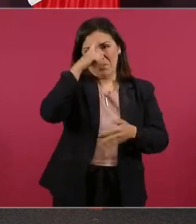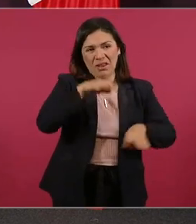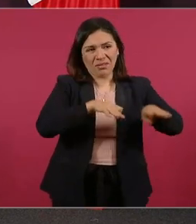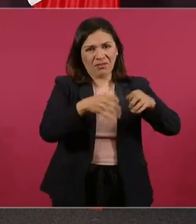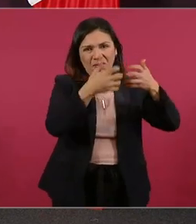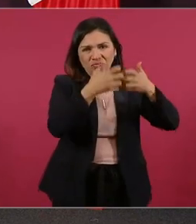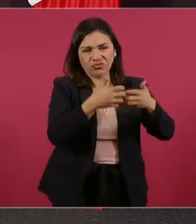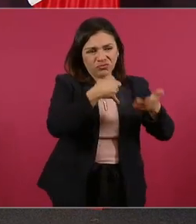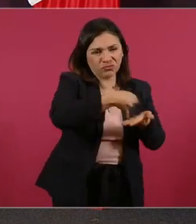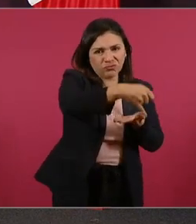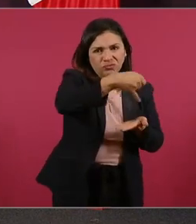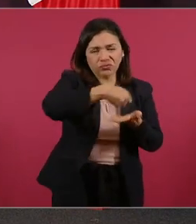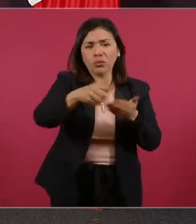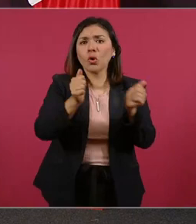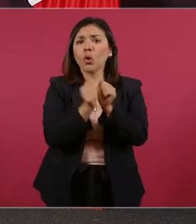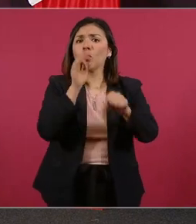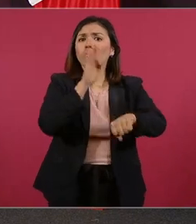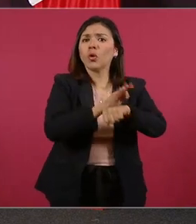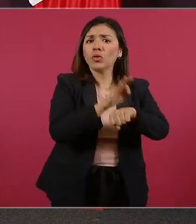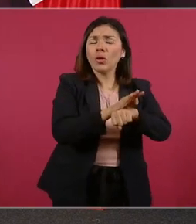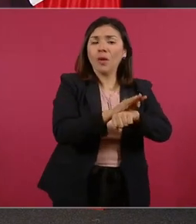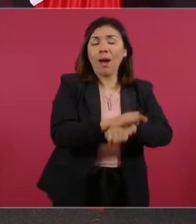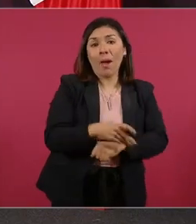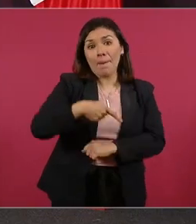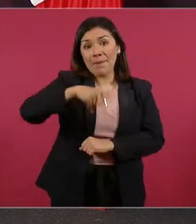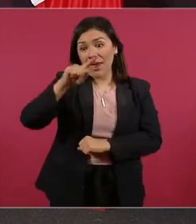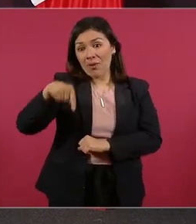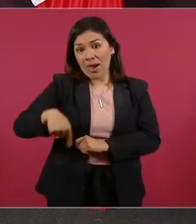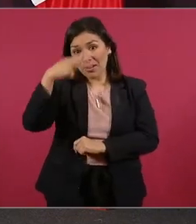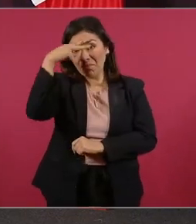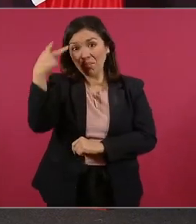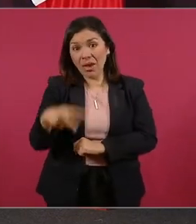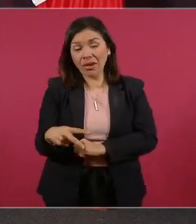vía subsidios, y el productor en México está